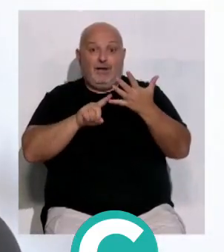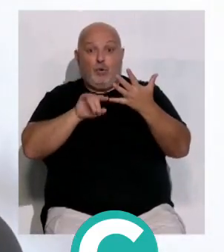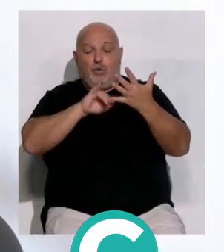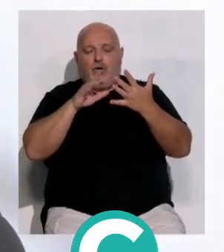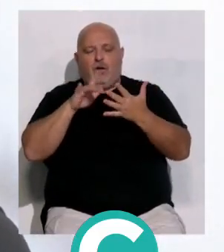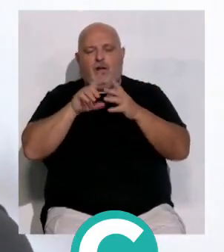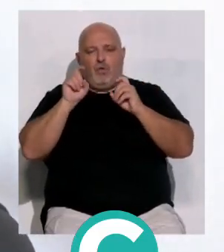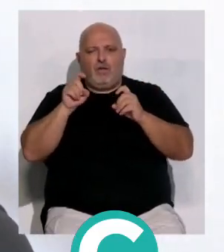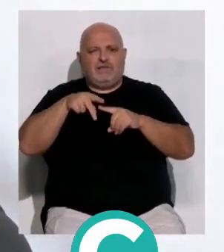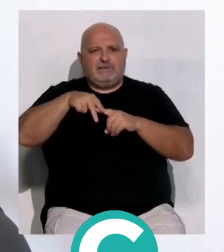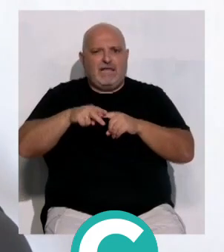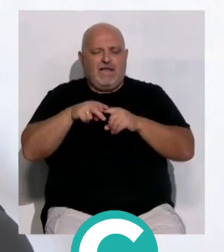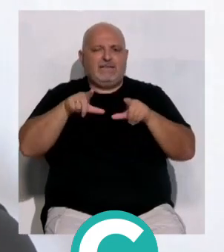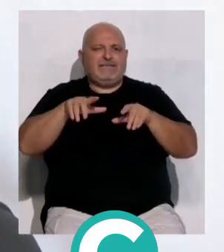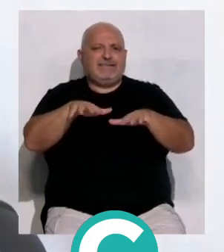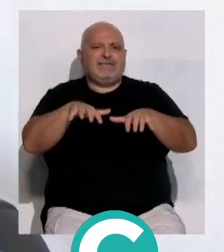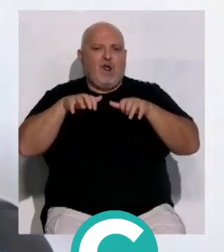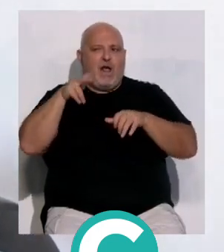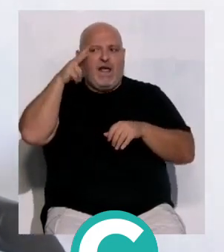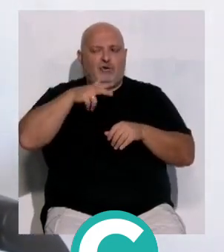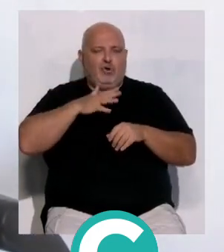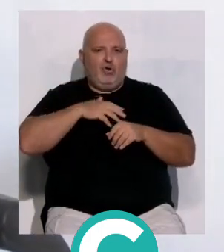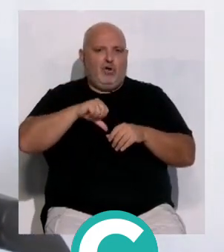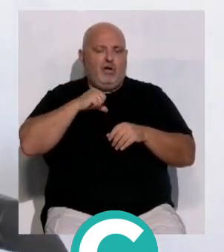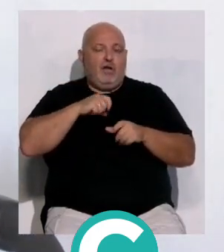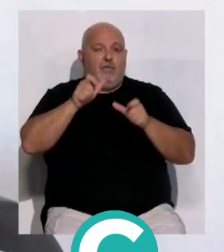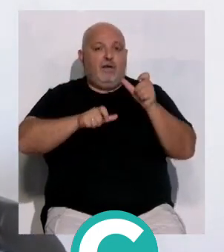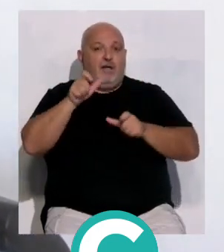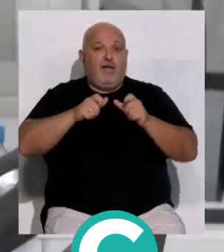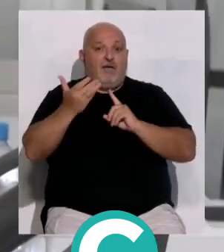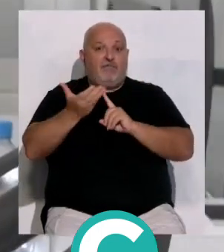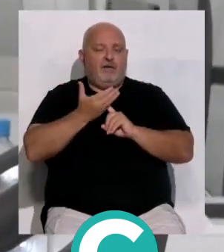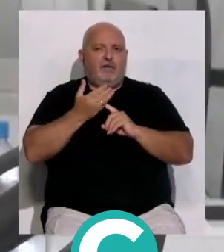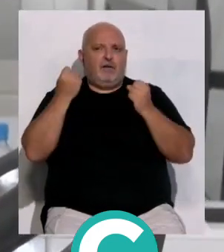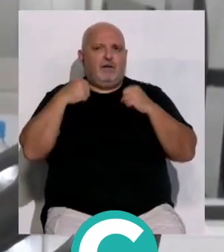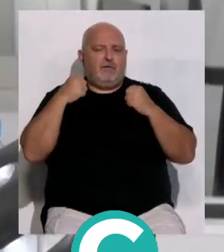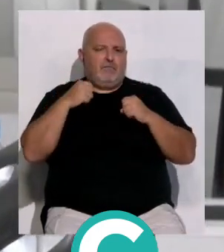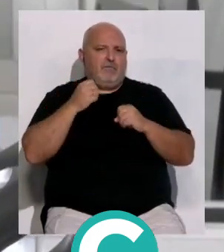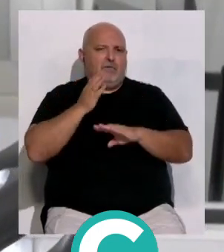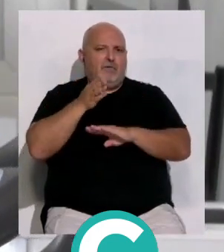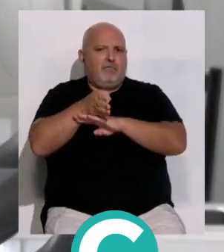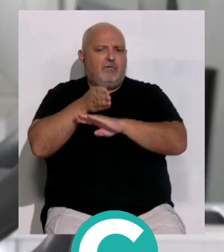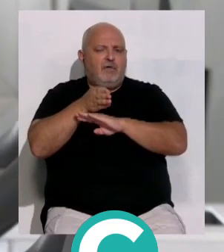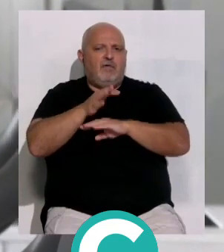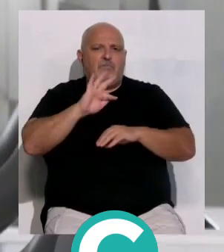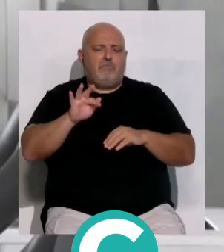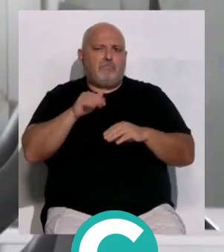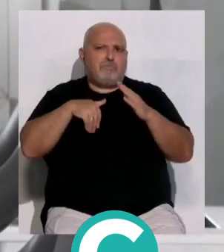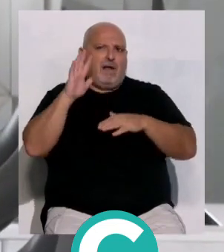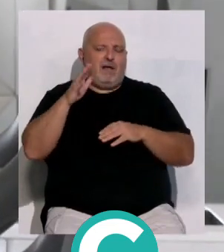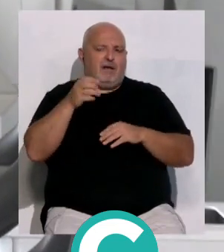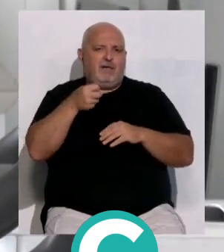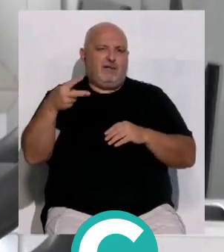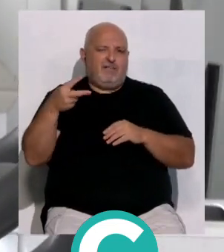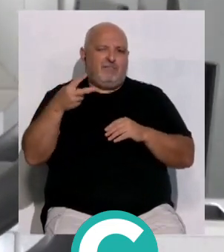educación en salud, con taller en el salón de actos del hospital. Las personas afectadas que entrenan presencialmente son las que reúnen mayores